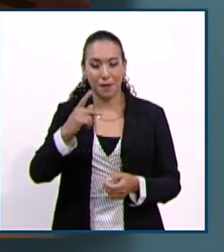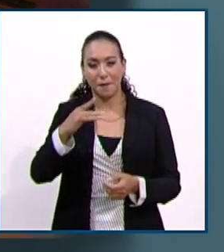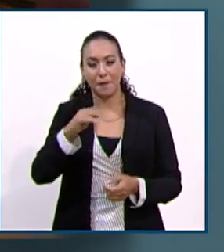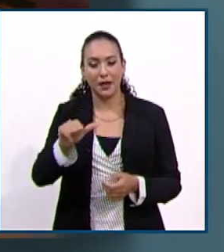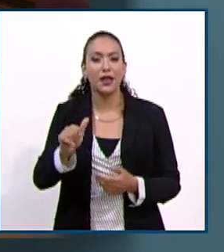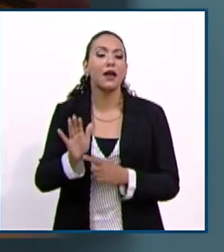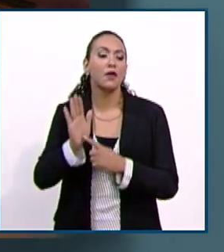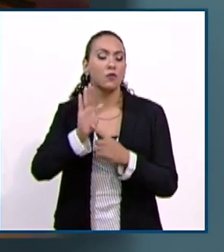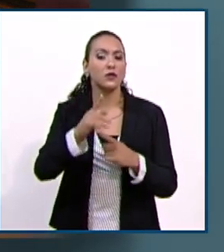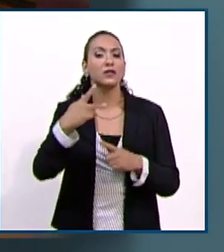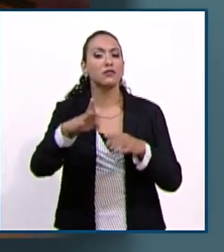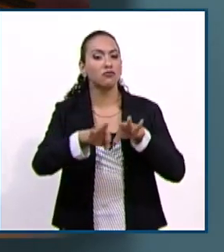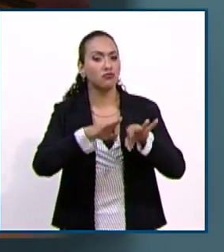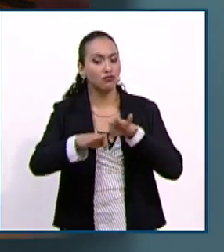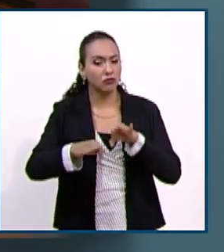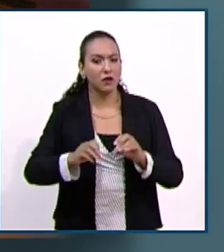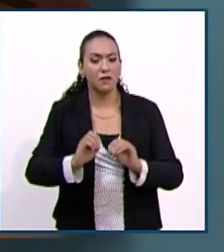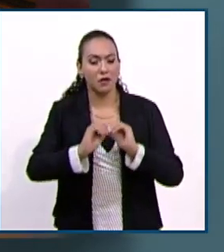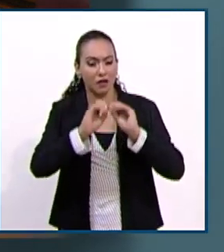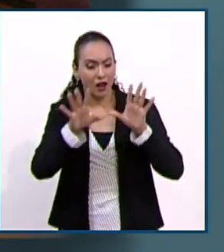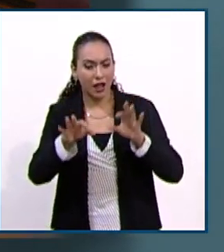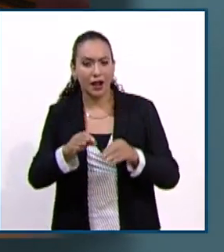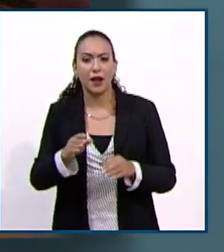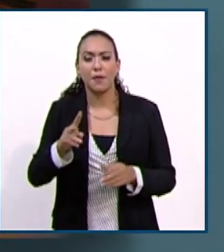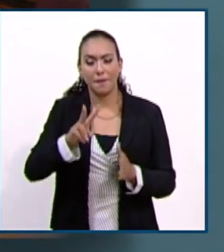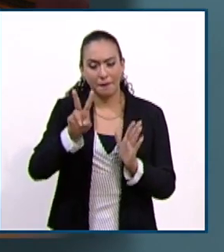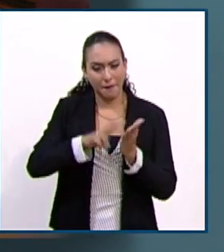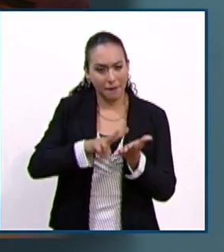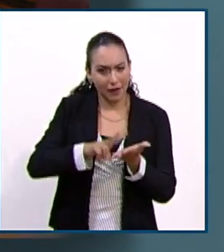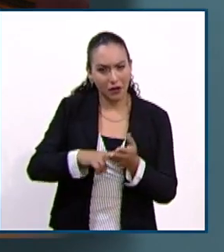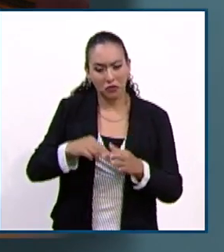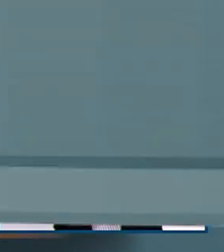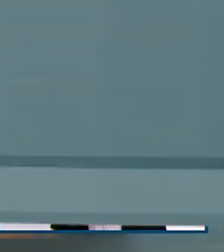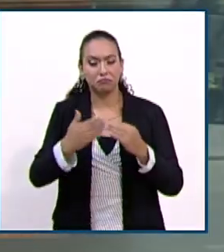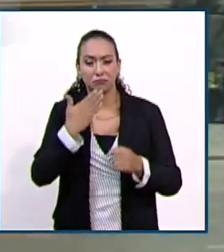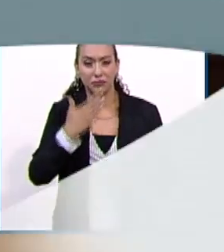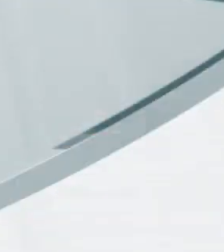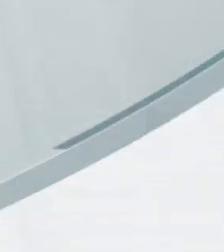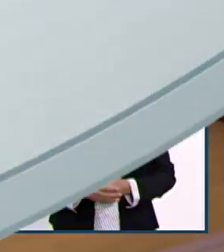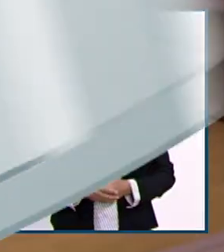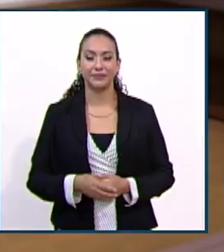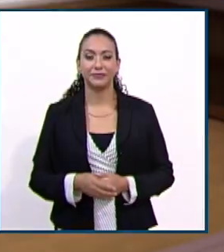Federación con su claridad, transparencia, principios y ética.